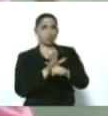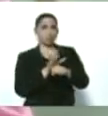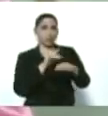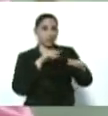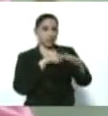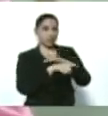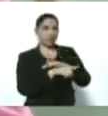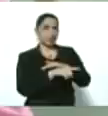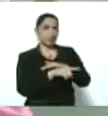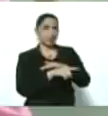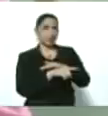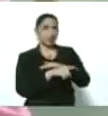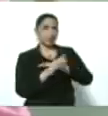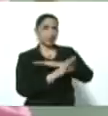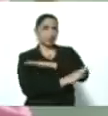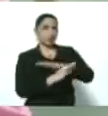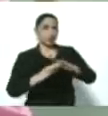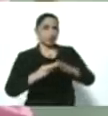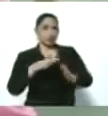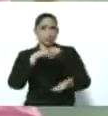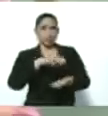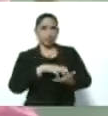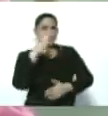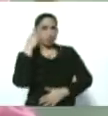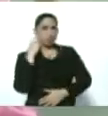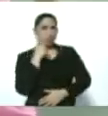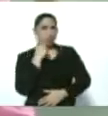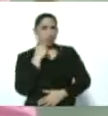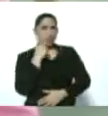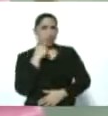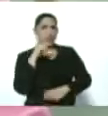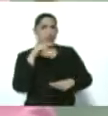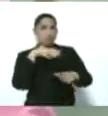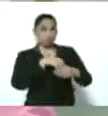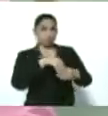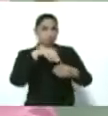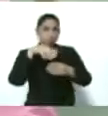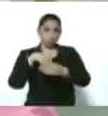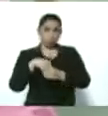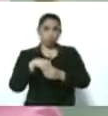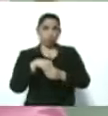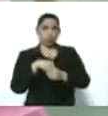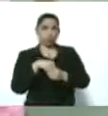el plan fronterizo del estado Bolívar. Uh-huh. Estaba cumpliendo su cuarentena